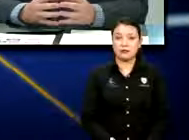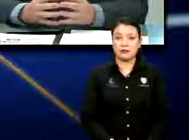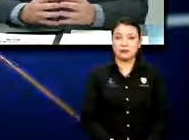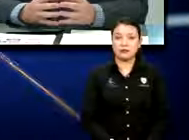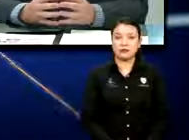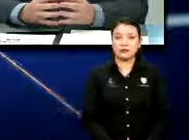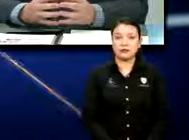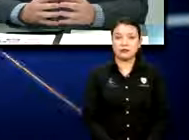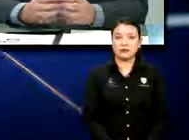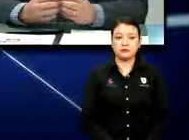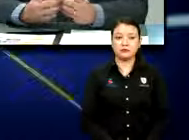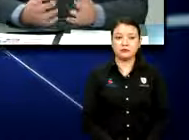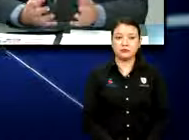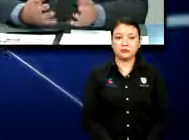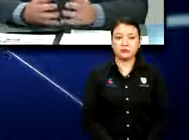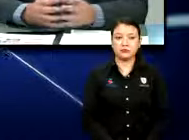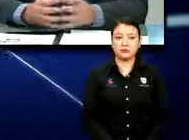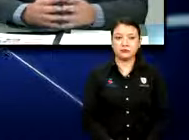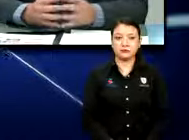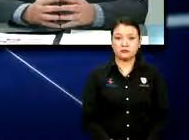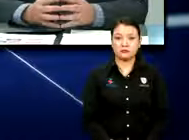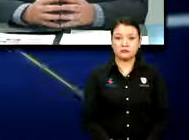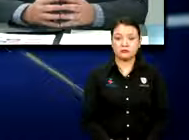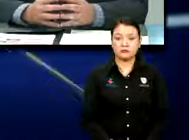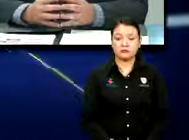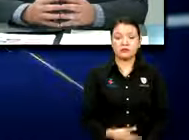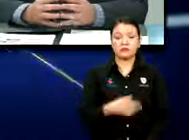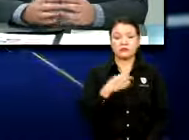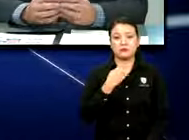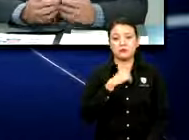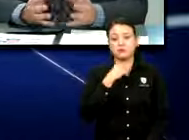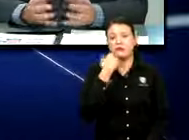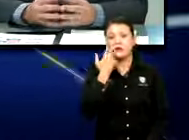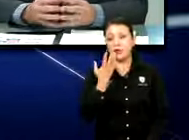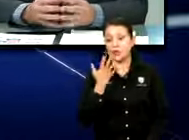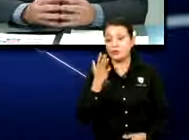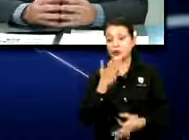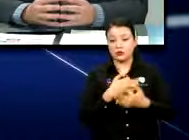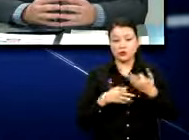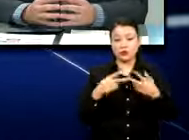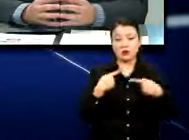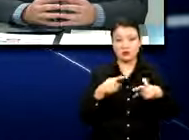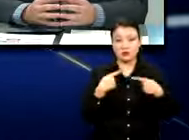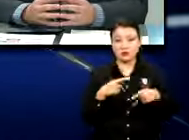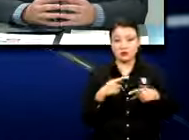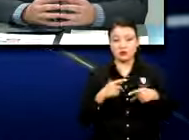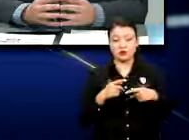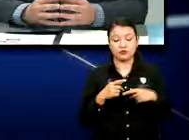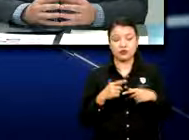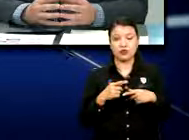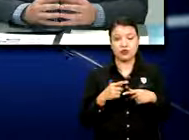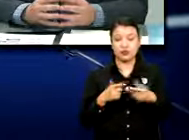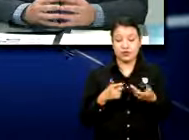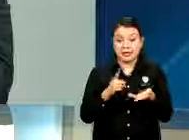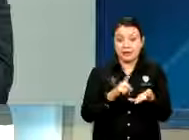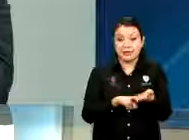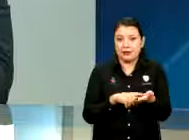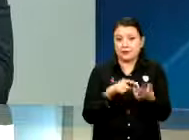procurado proporcionarles a todos y cada uno de los involucrados en los casos que seguimos pues es estar en esa correspondencia